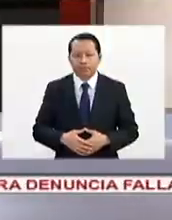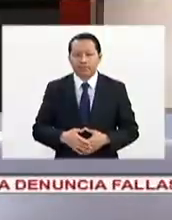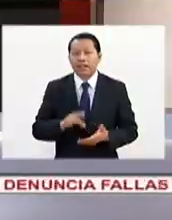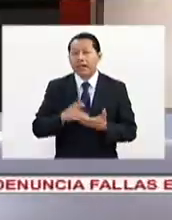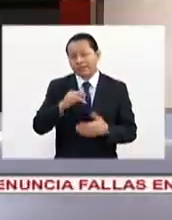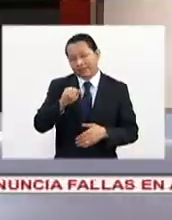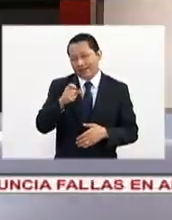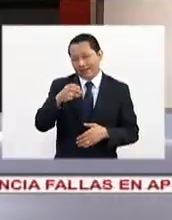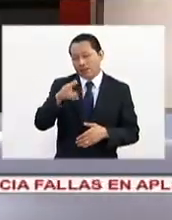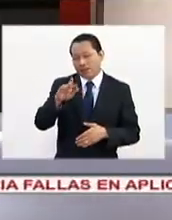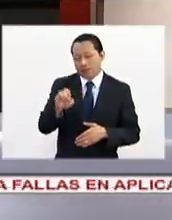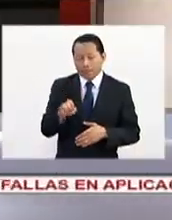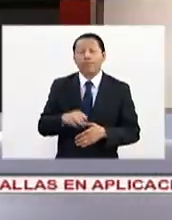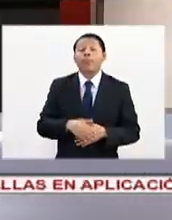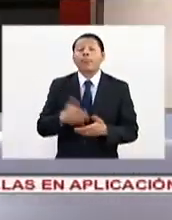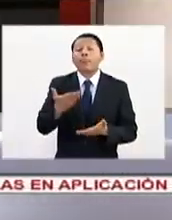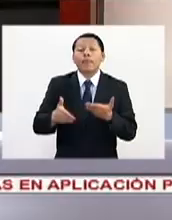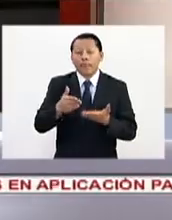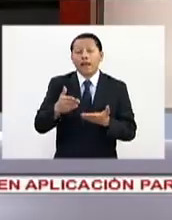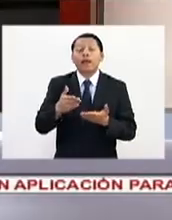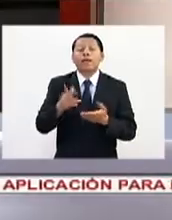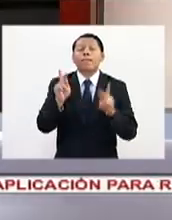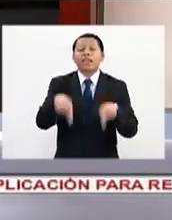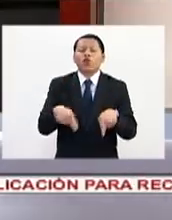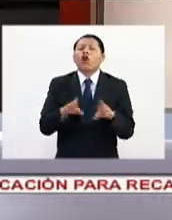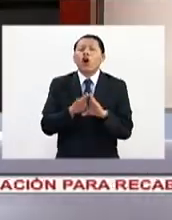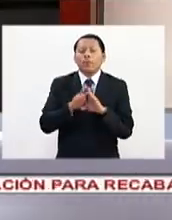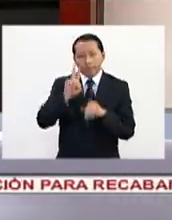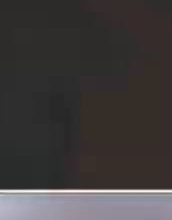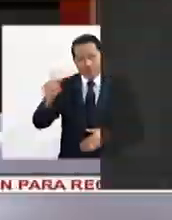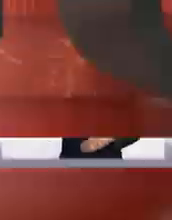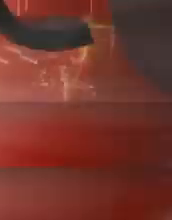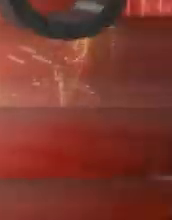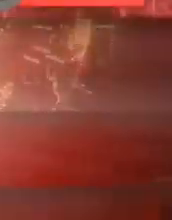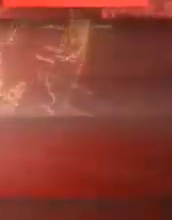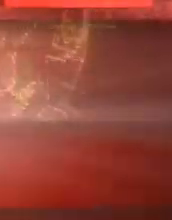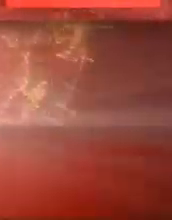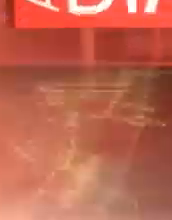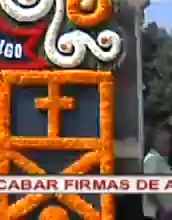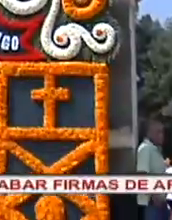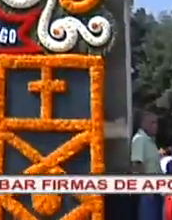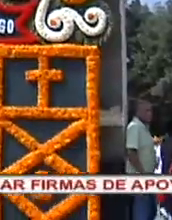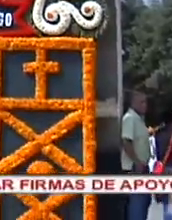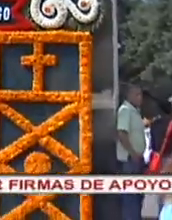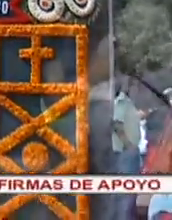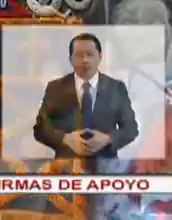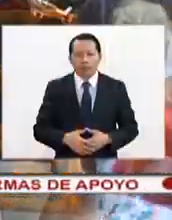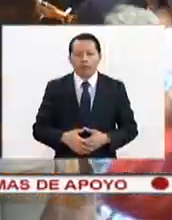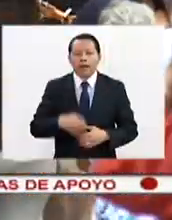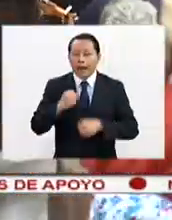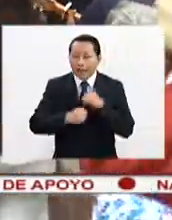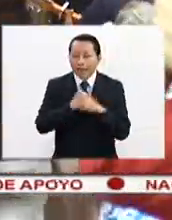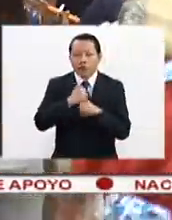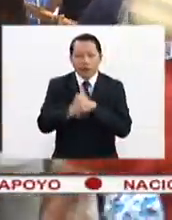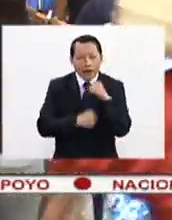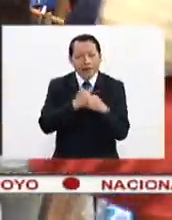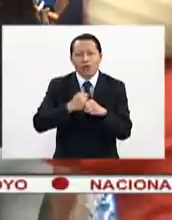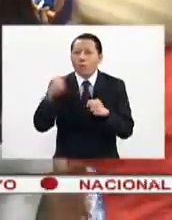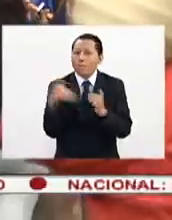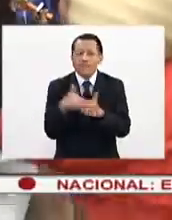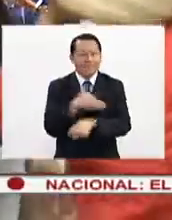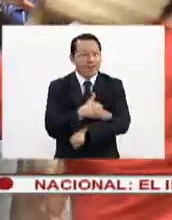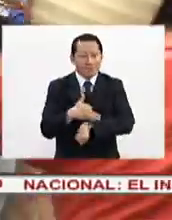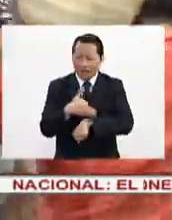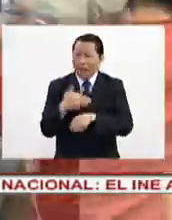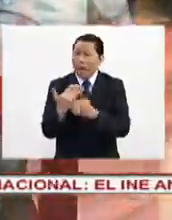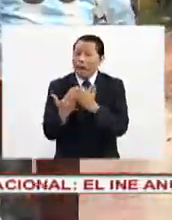Gracias, Jacqueline. Y este Día de Muertos así lucieron los panteones de la Ciudad de México. Como cada año, miles de familias abarrotaron